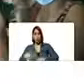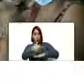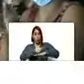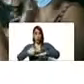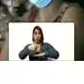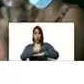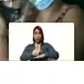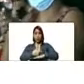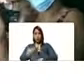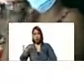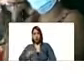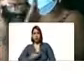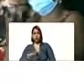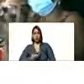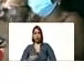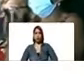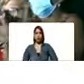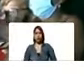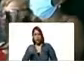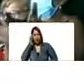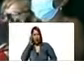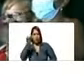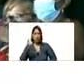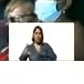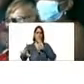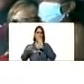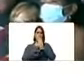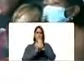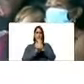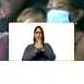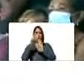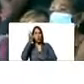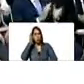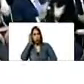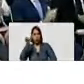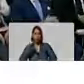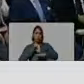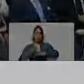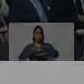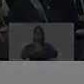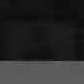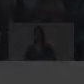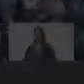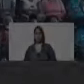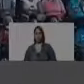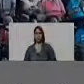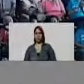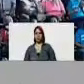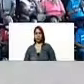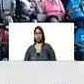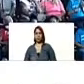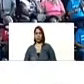gobernación, la alcaldía, el consejo legislativo, el consejo municipal.